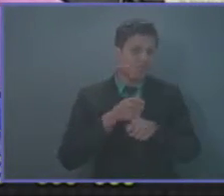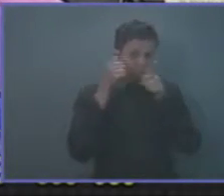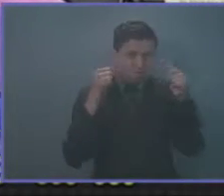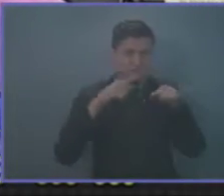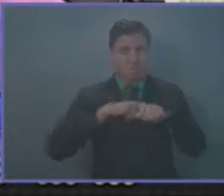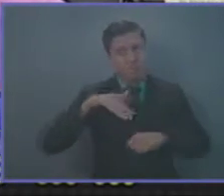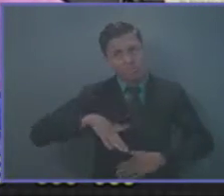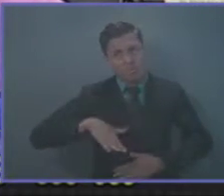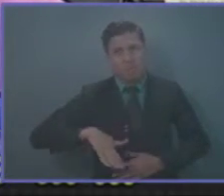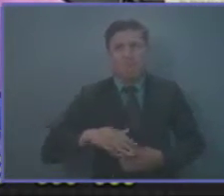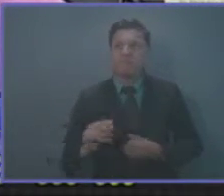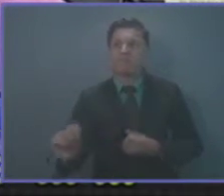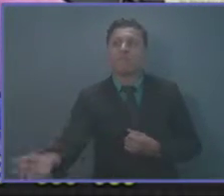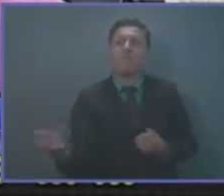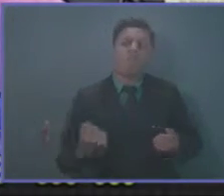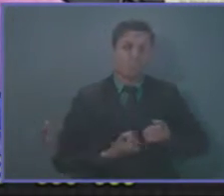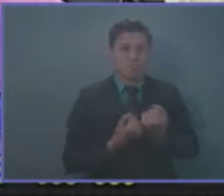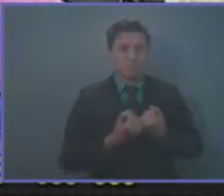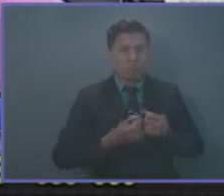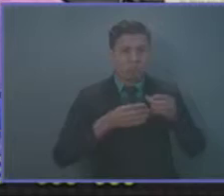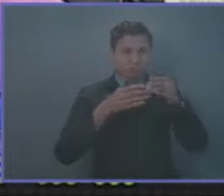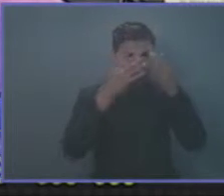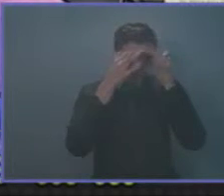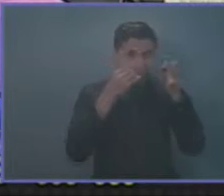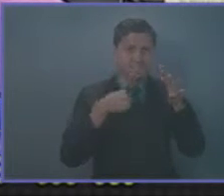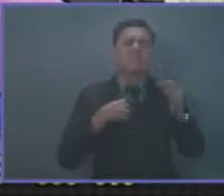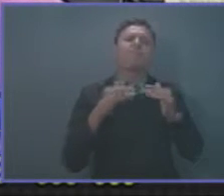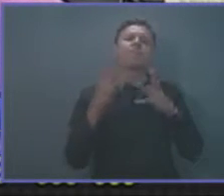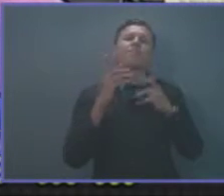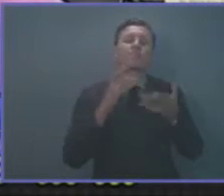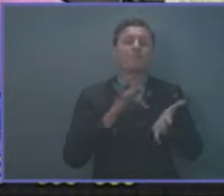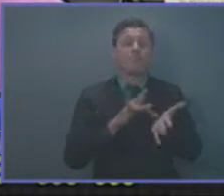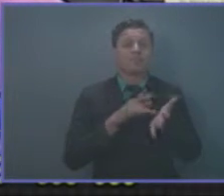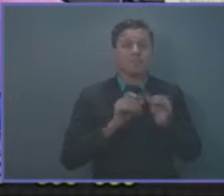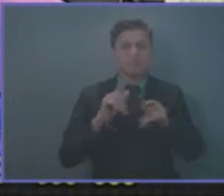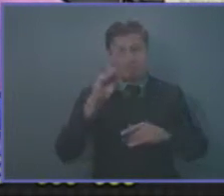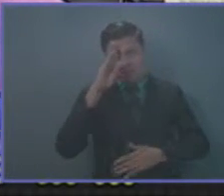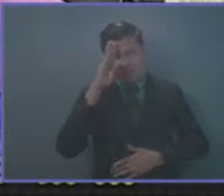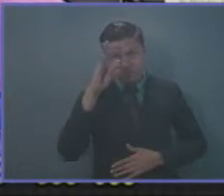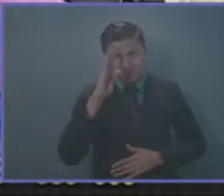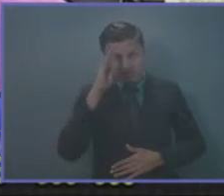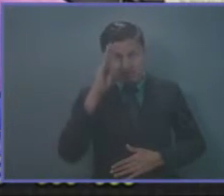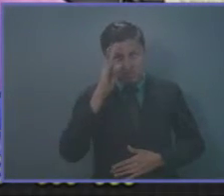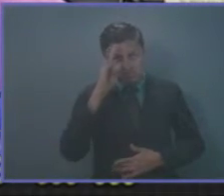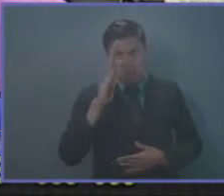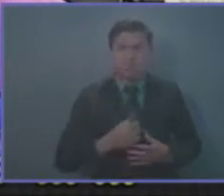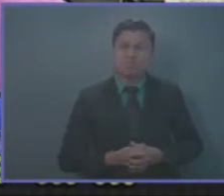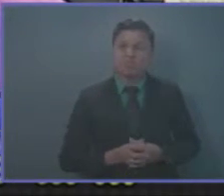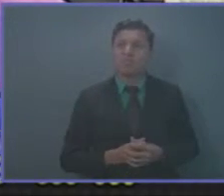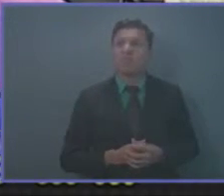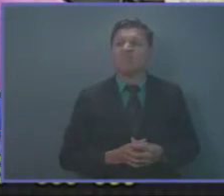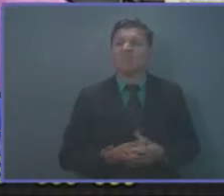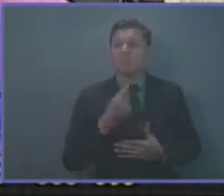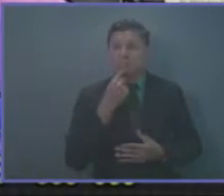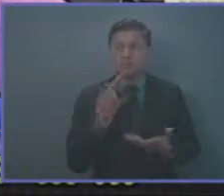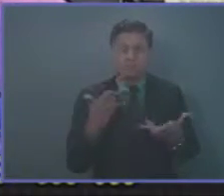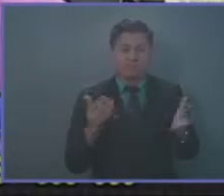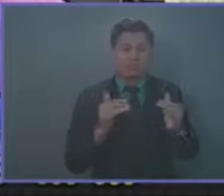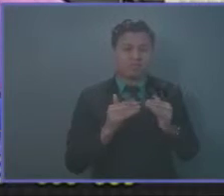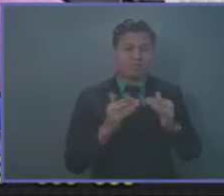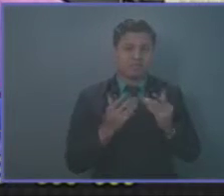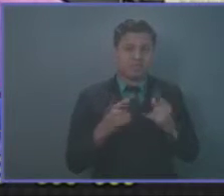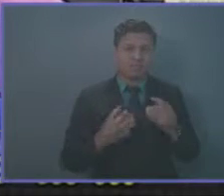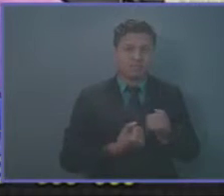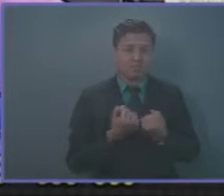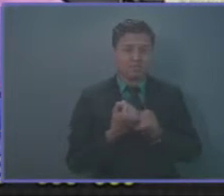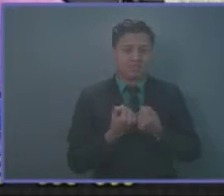esta mañana tarde, acompañando este dictamen. Yo quiero saludar también a nuestros viveristas que han estado también acompañando